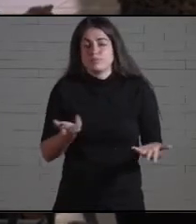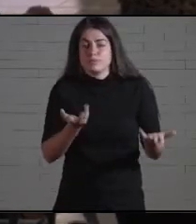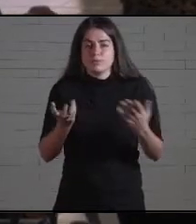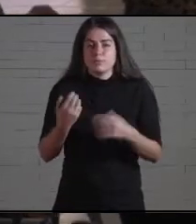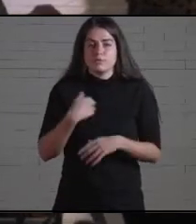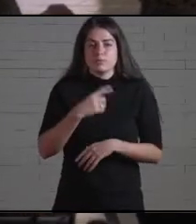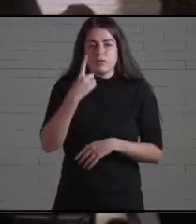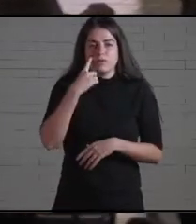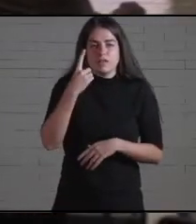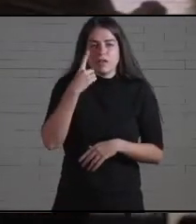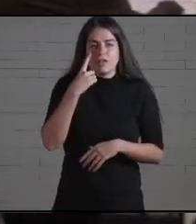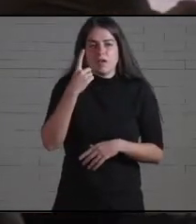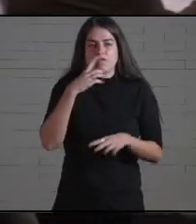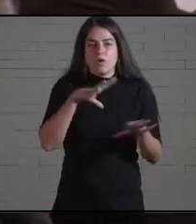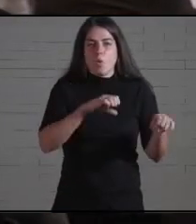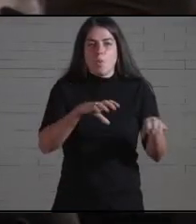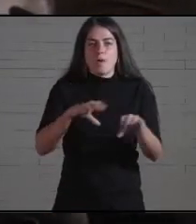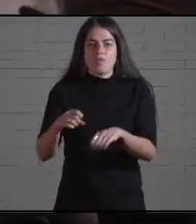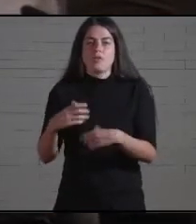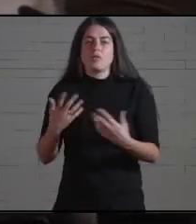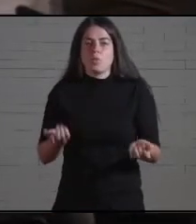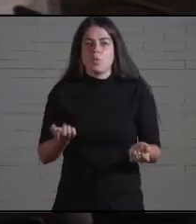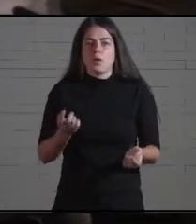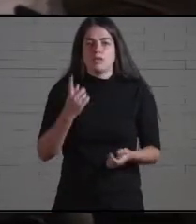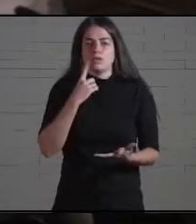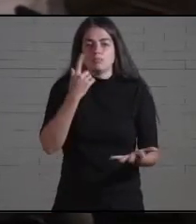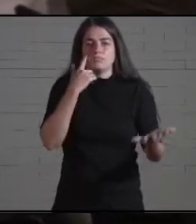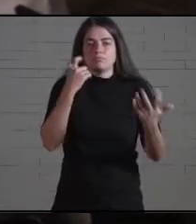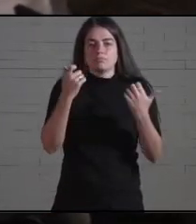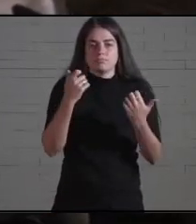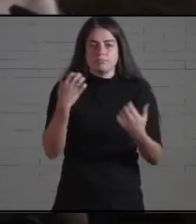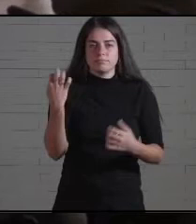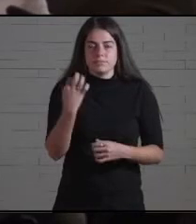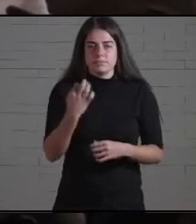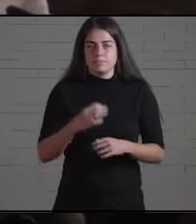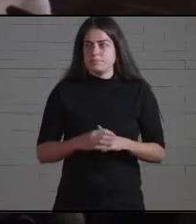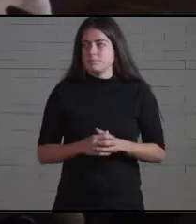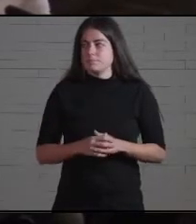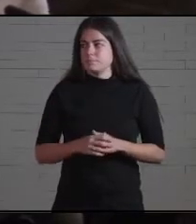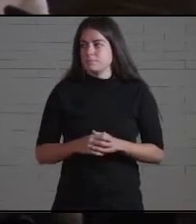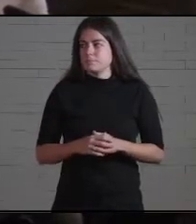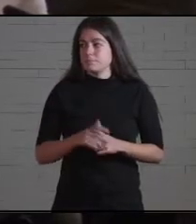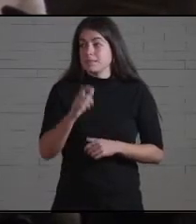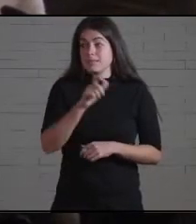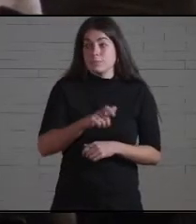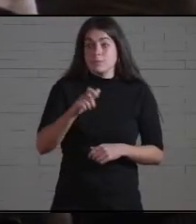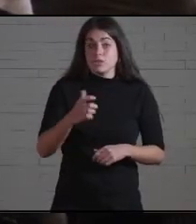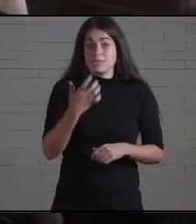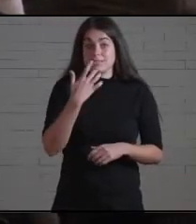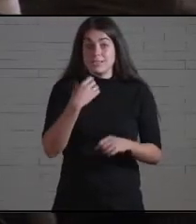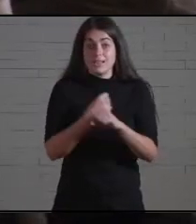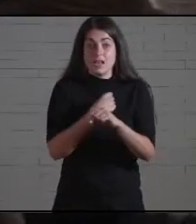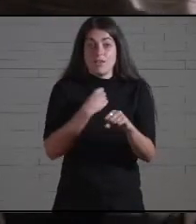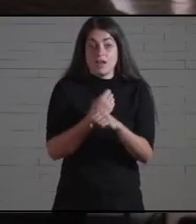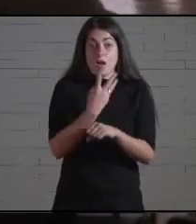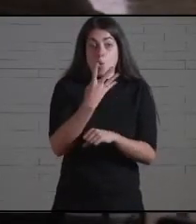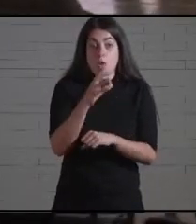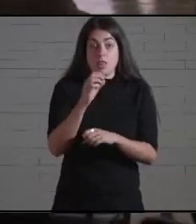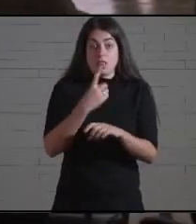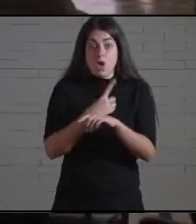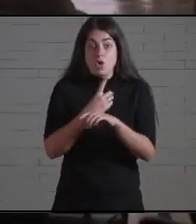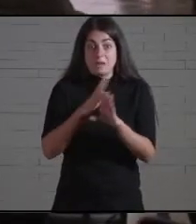fijado en las ocupaciones. Aquí lo que llama la atención es que las personas que trabajan más de 40 horas